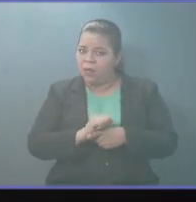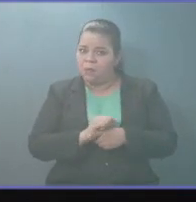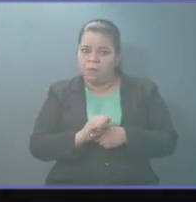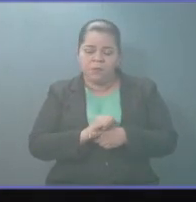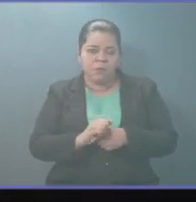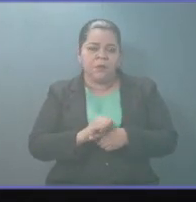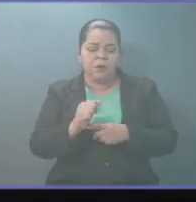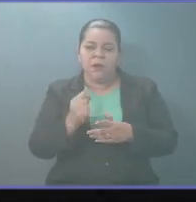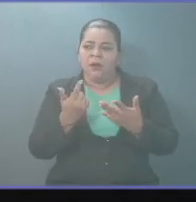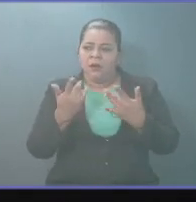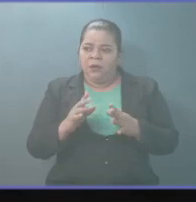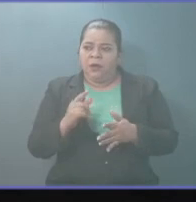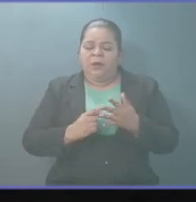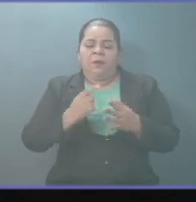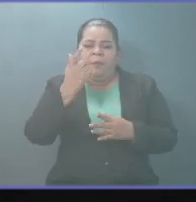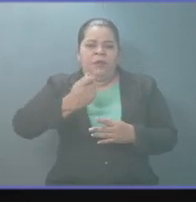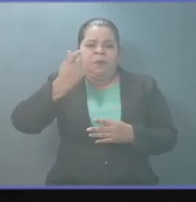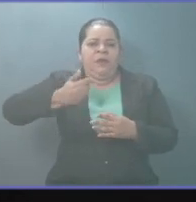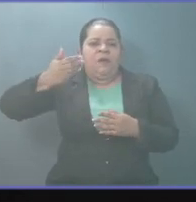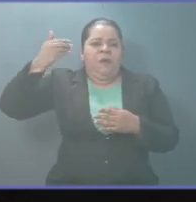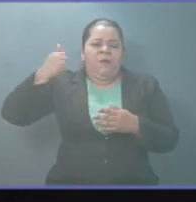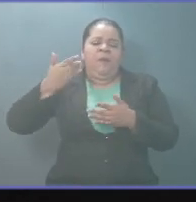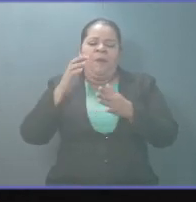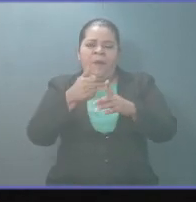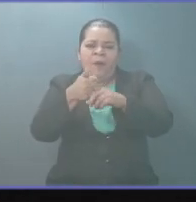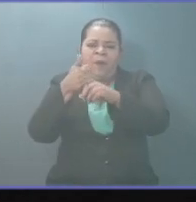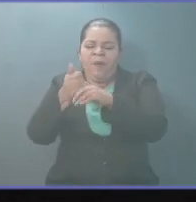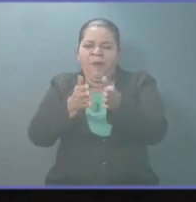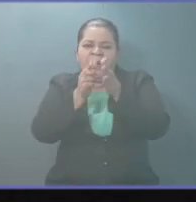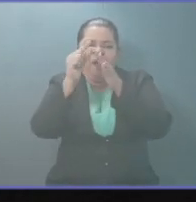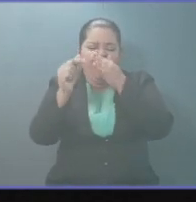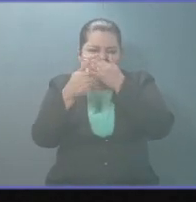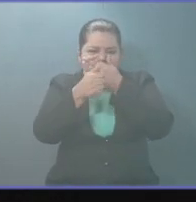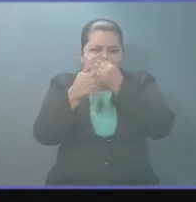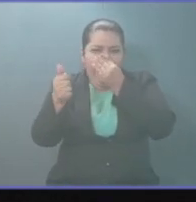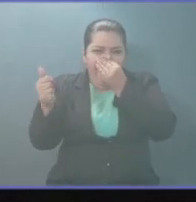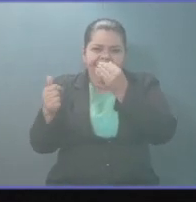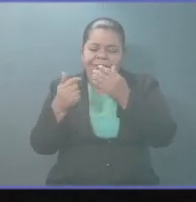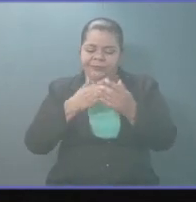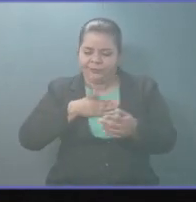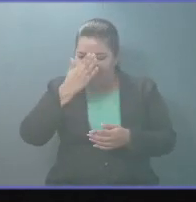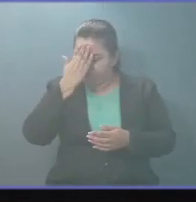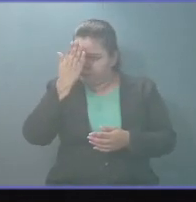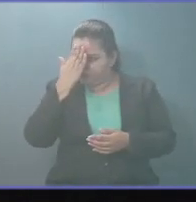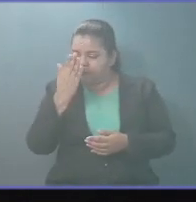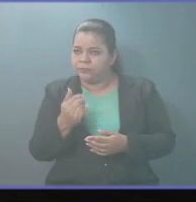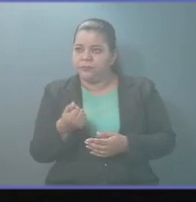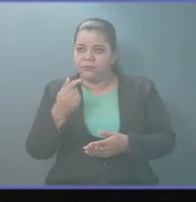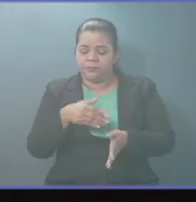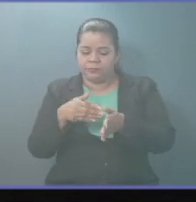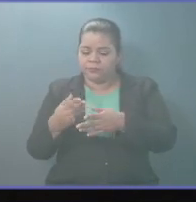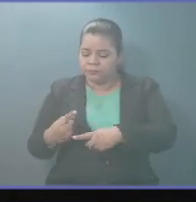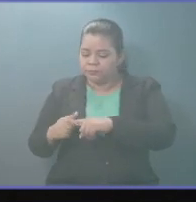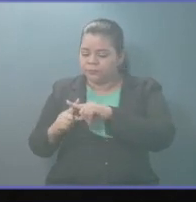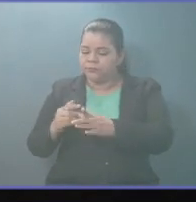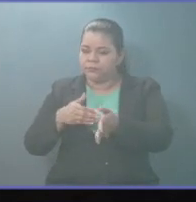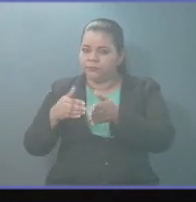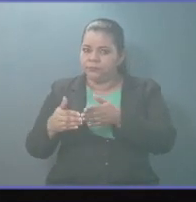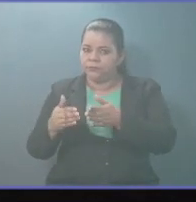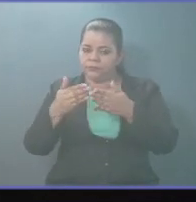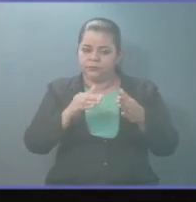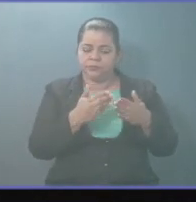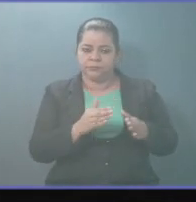Bueno, yo doy 2 sugerencias. ¿Va? Una, no aceptarla. Y la segunda, pone